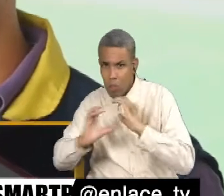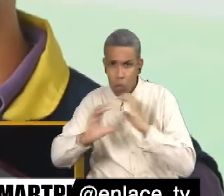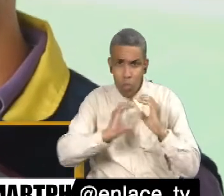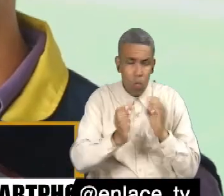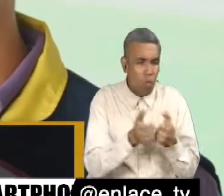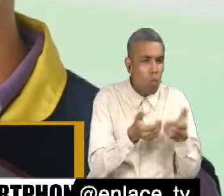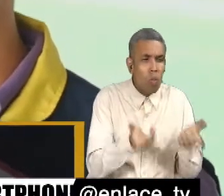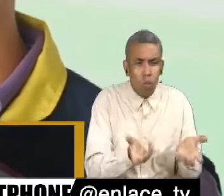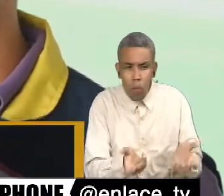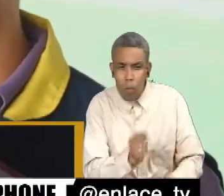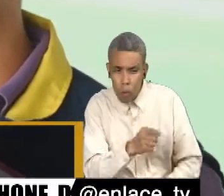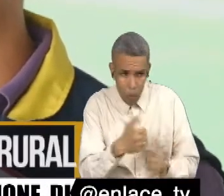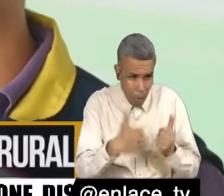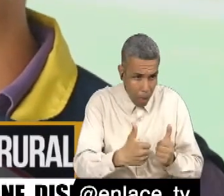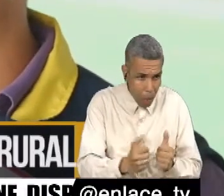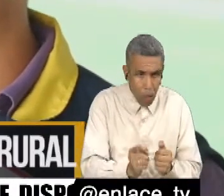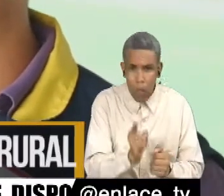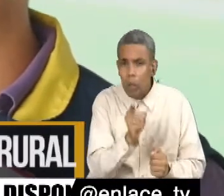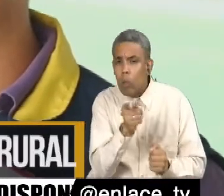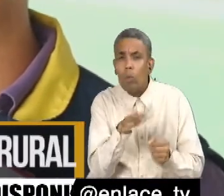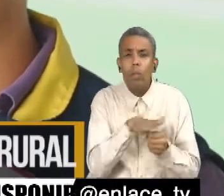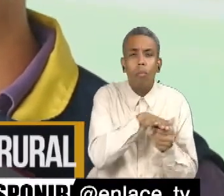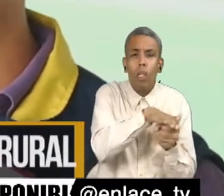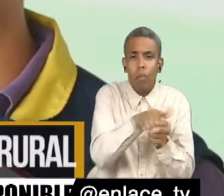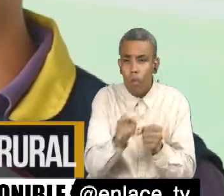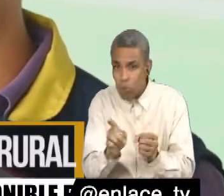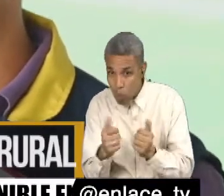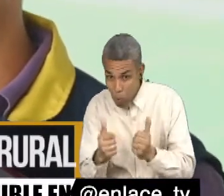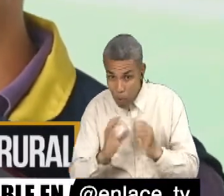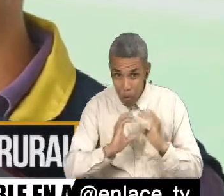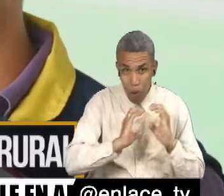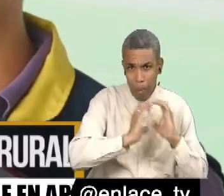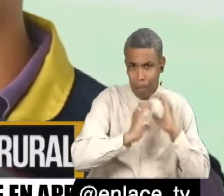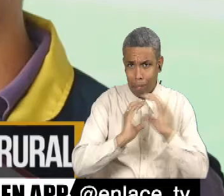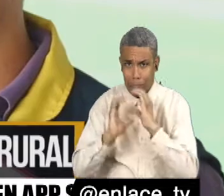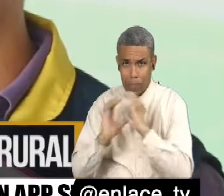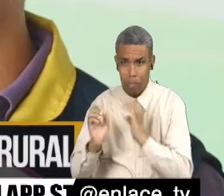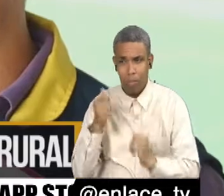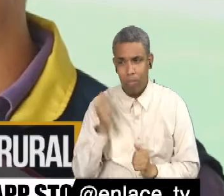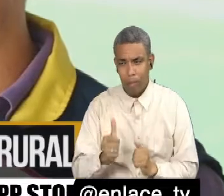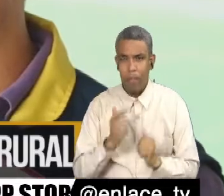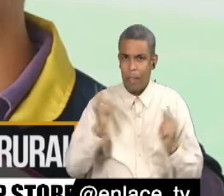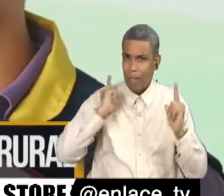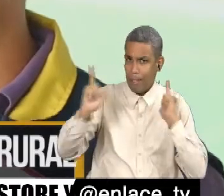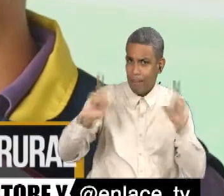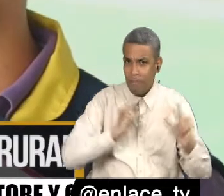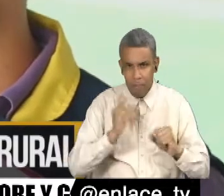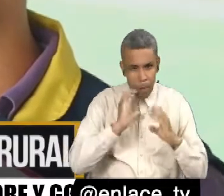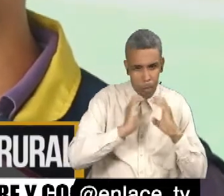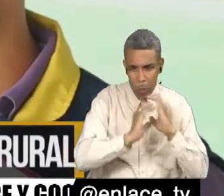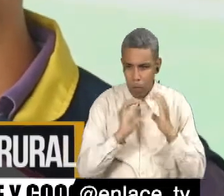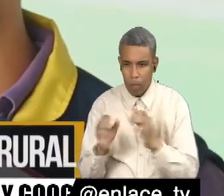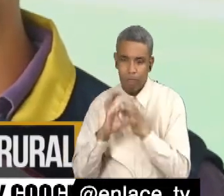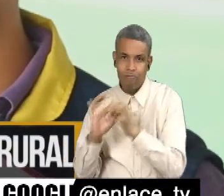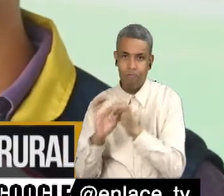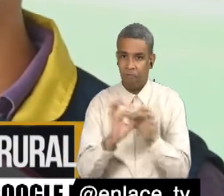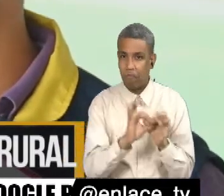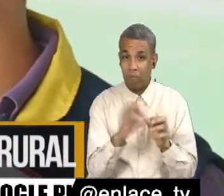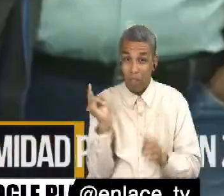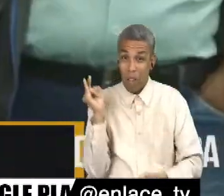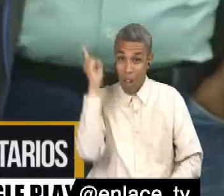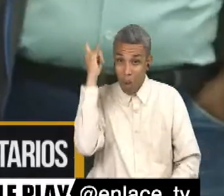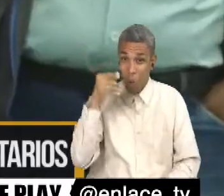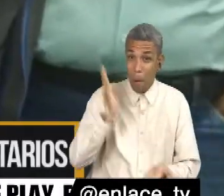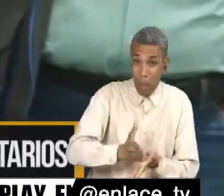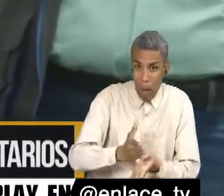ediles de la ciudad, para que sean ellos los voceros en cada una de las comunas frente a cualquier eventualidad que se presente en la